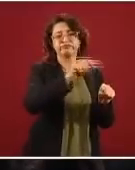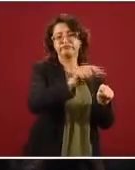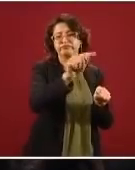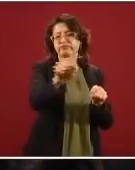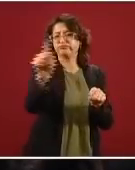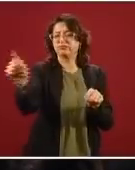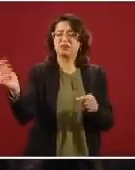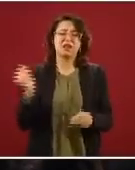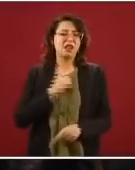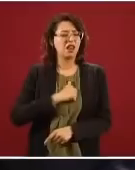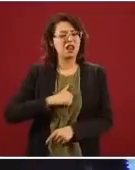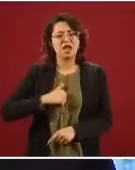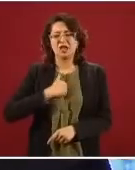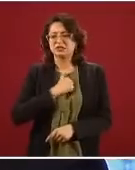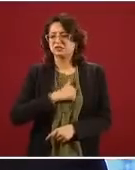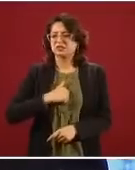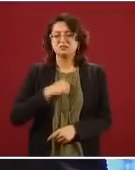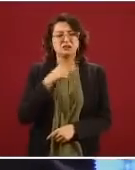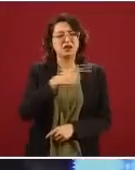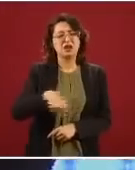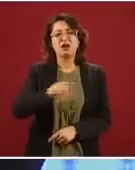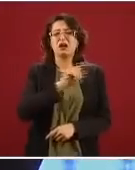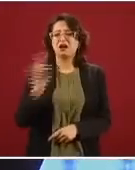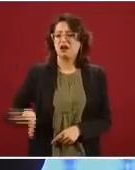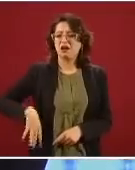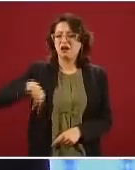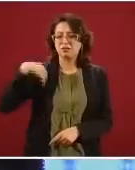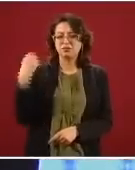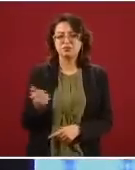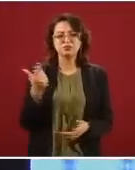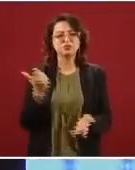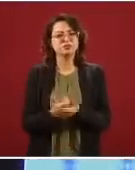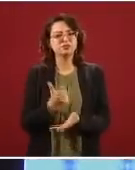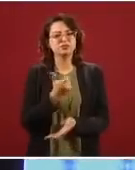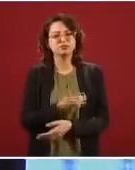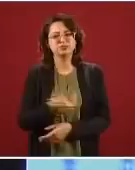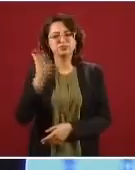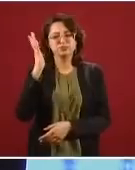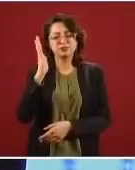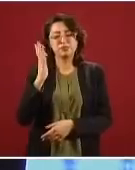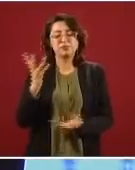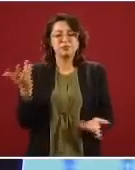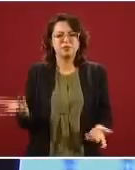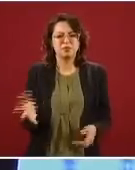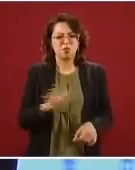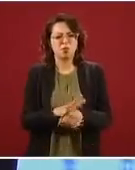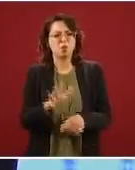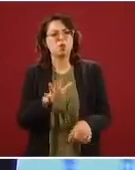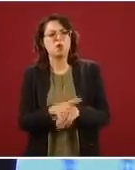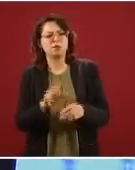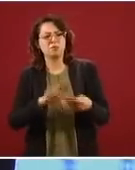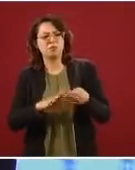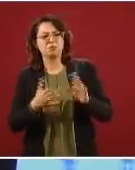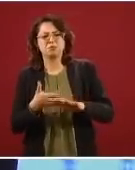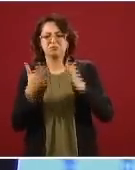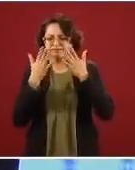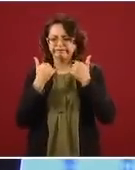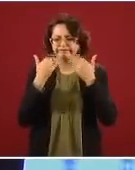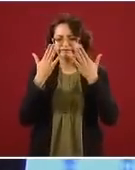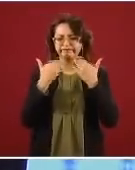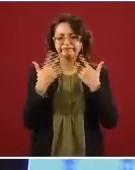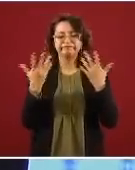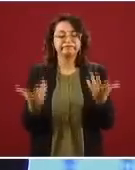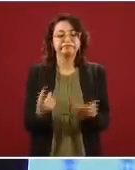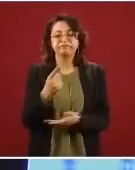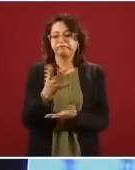estén presionando el precio de manera independiente y sin ningún motivo para ello, teniendo un